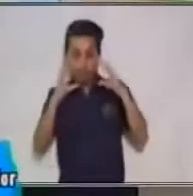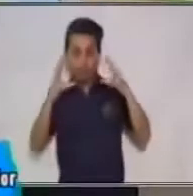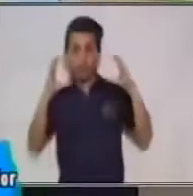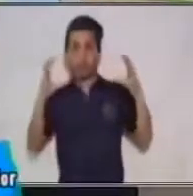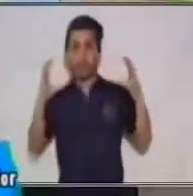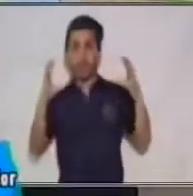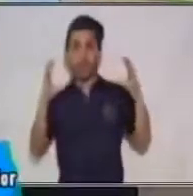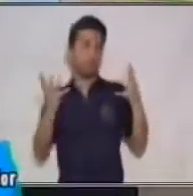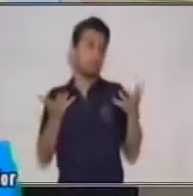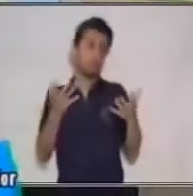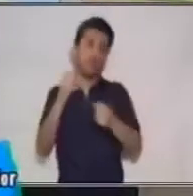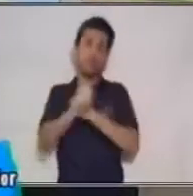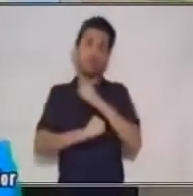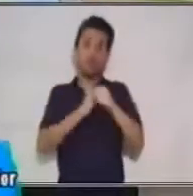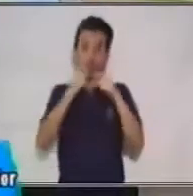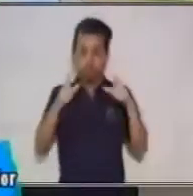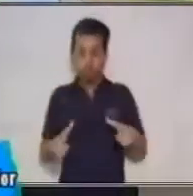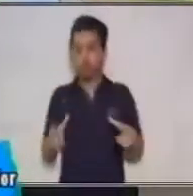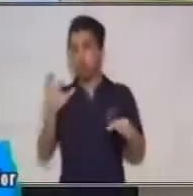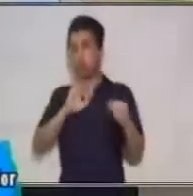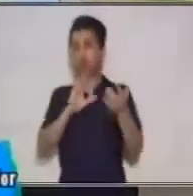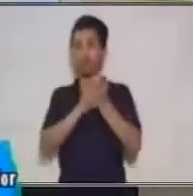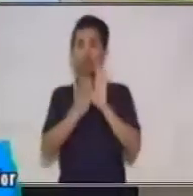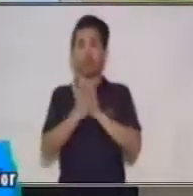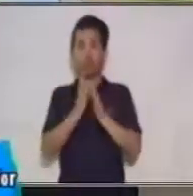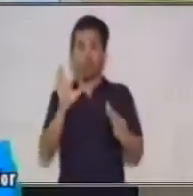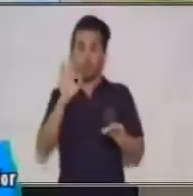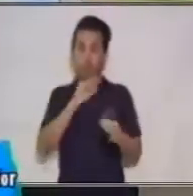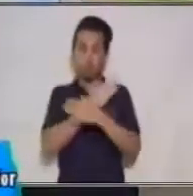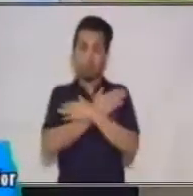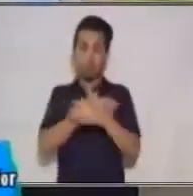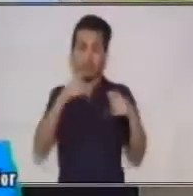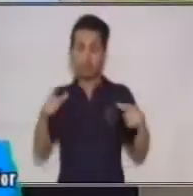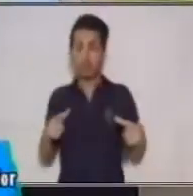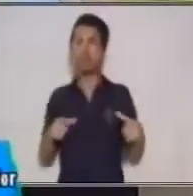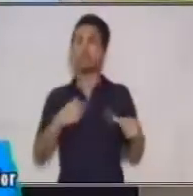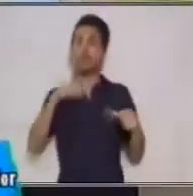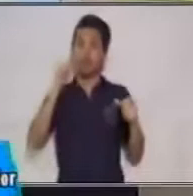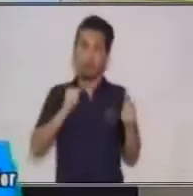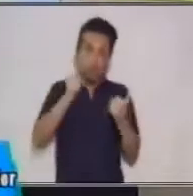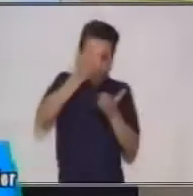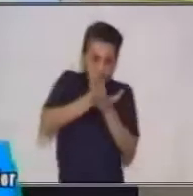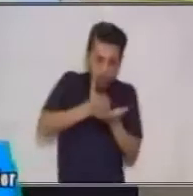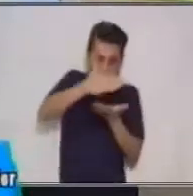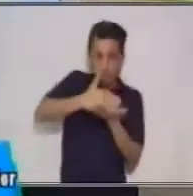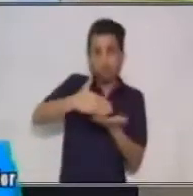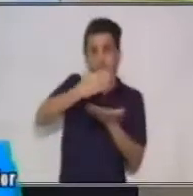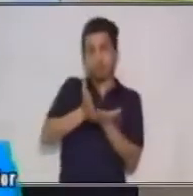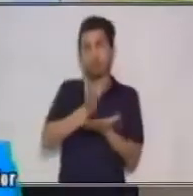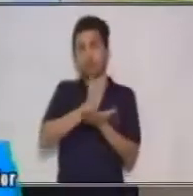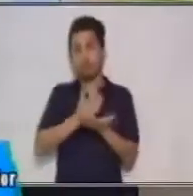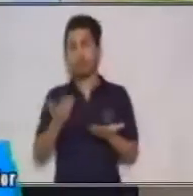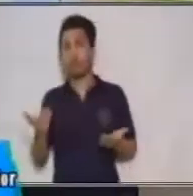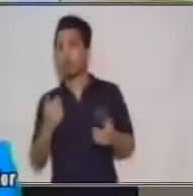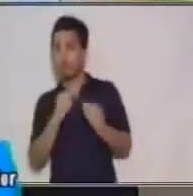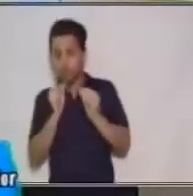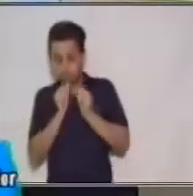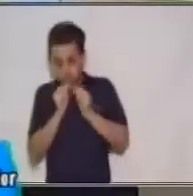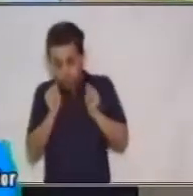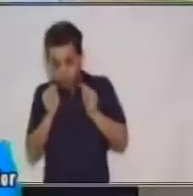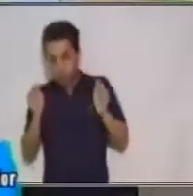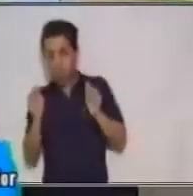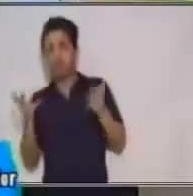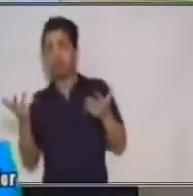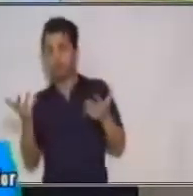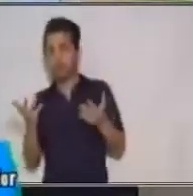fruta o una tortilla o un pastel, nosotros dispondríamos en esta, comeríamos un poco más que en